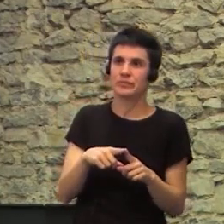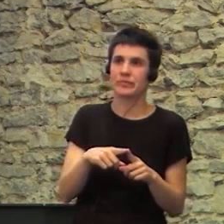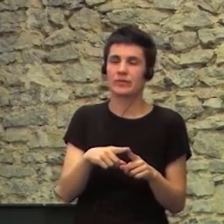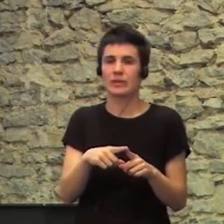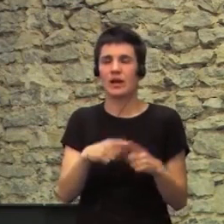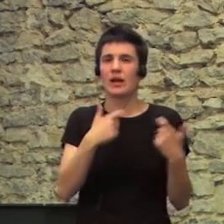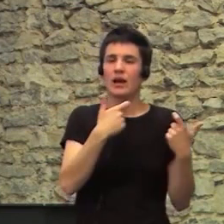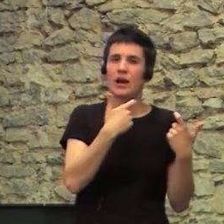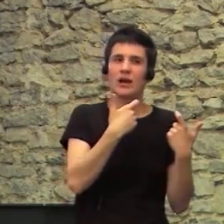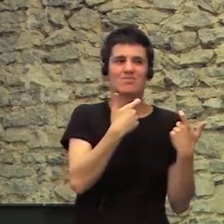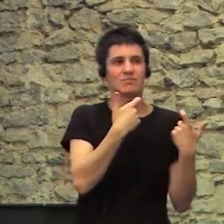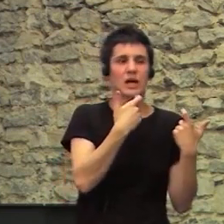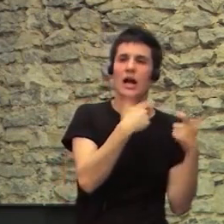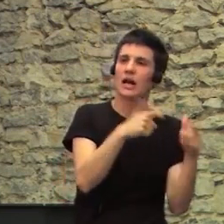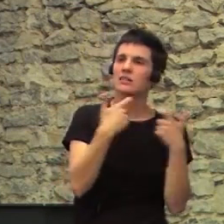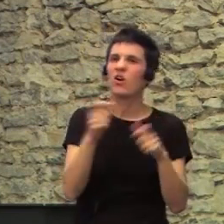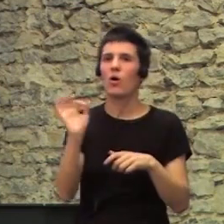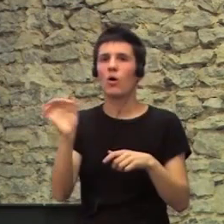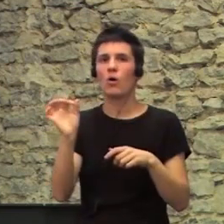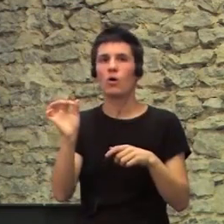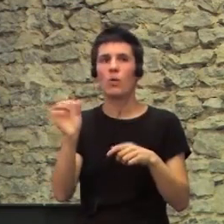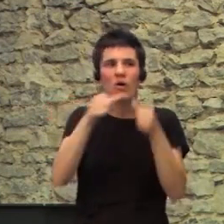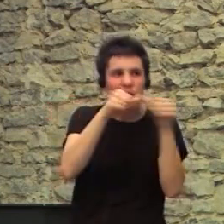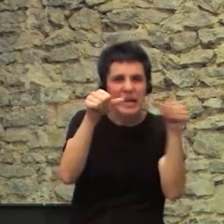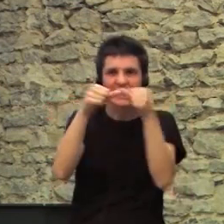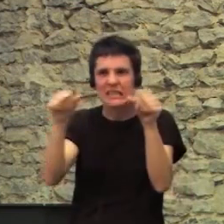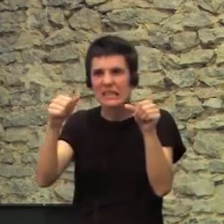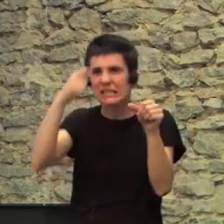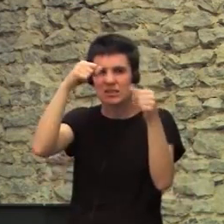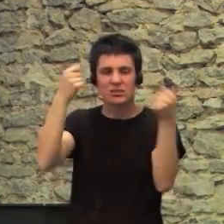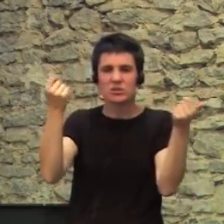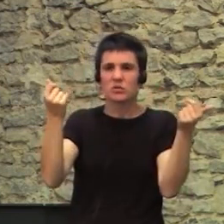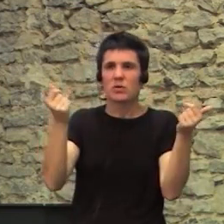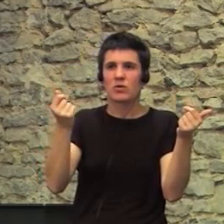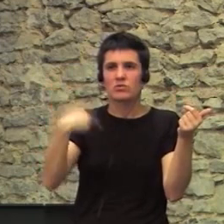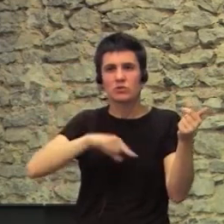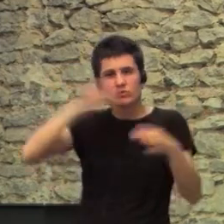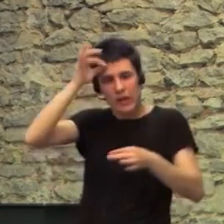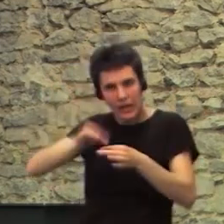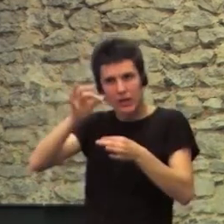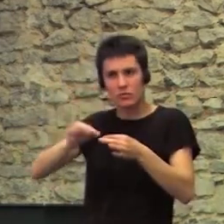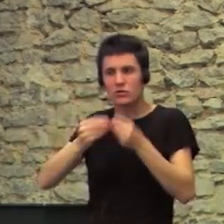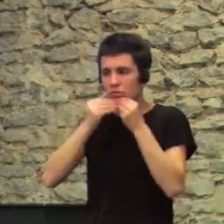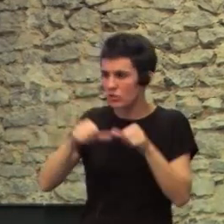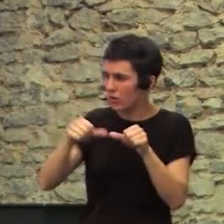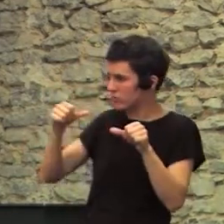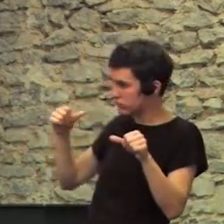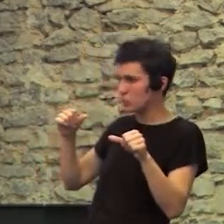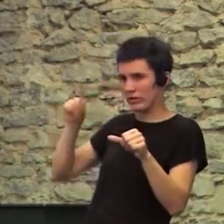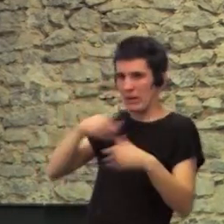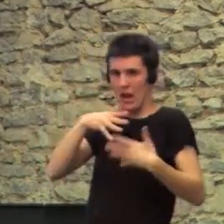nos creemos, esas etiquetas que nos creemos que recogen siempre lo mismo a lo largo de la historia y también ahora, ¿eh?, con el